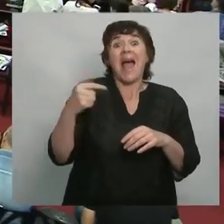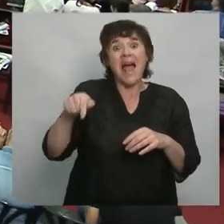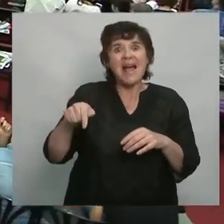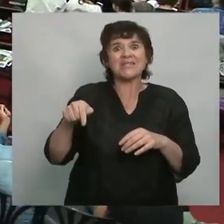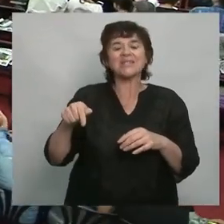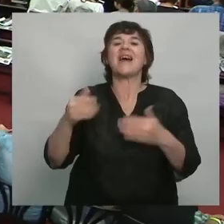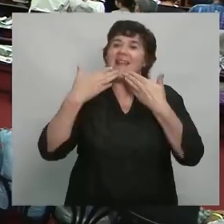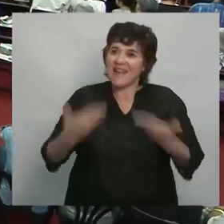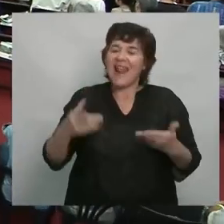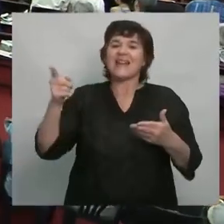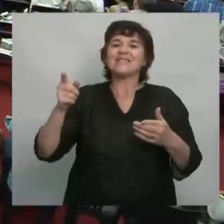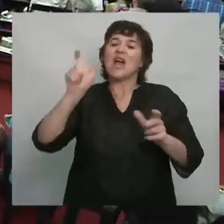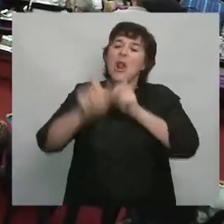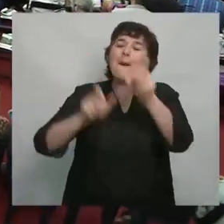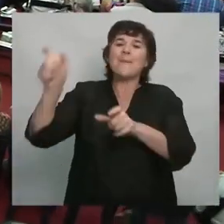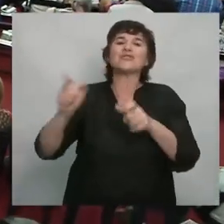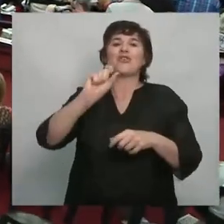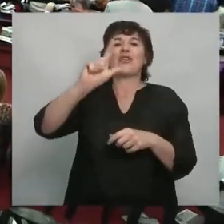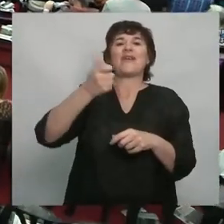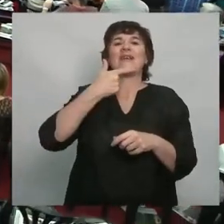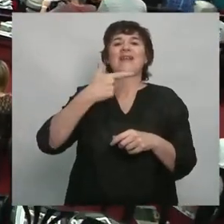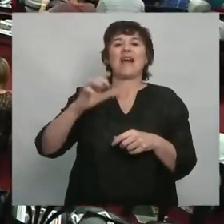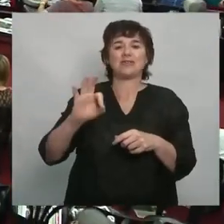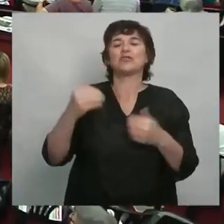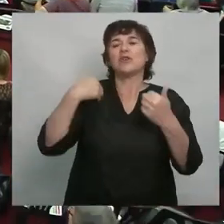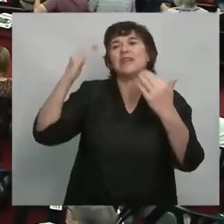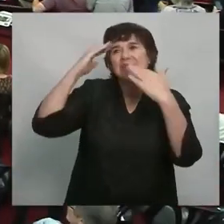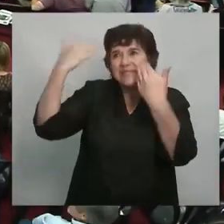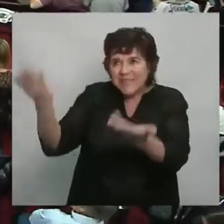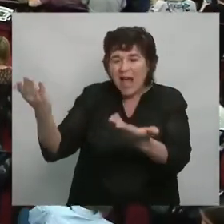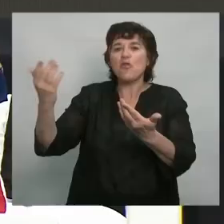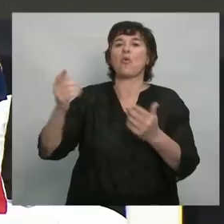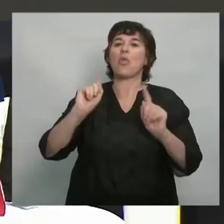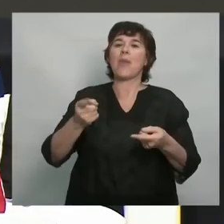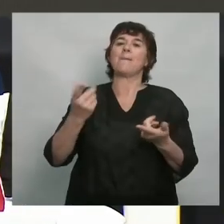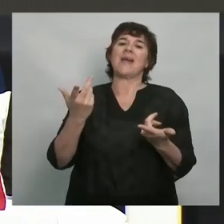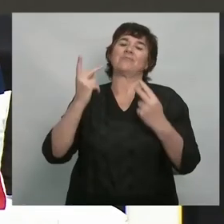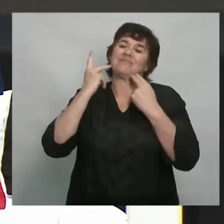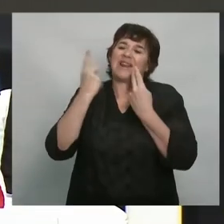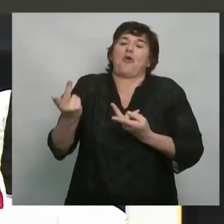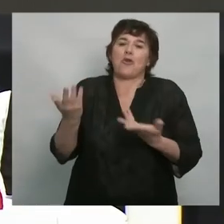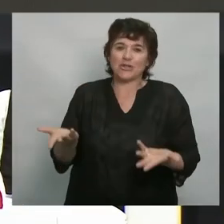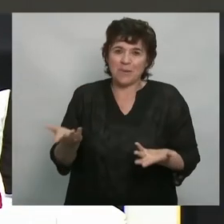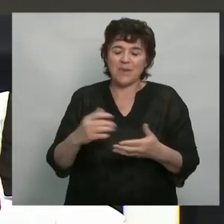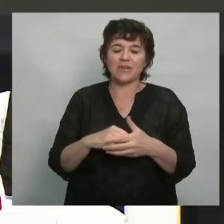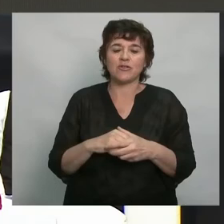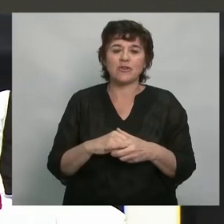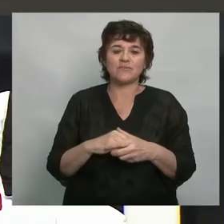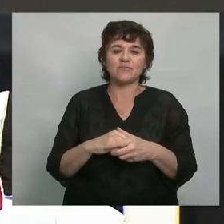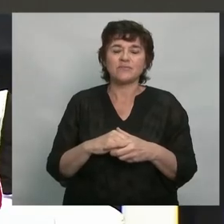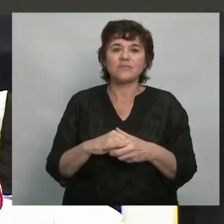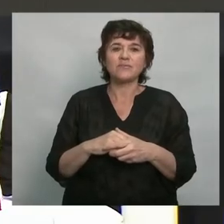hicieron posible. Va para ellos mi saludo y mi reconocimiento. Creo además